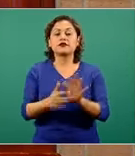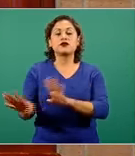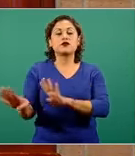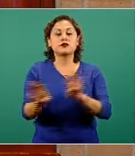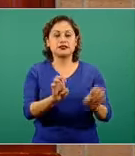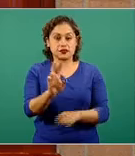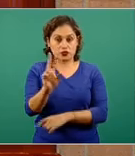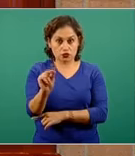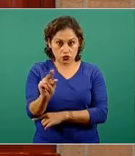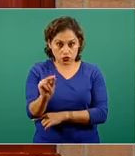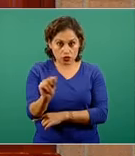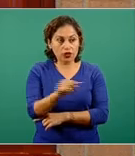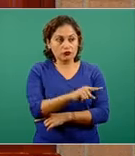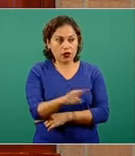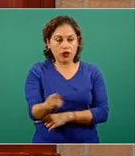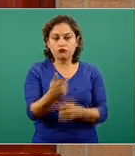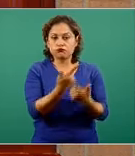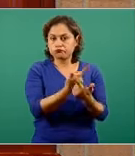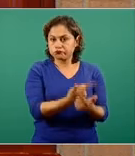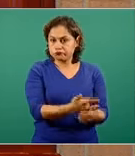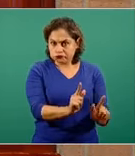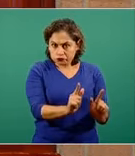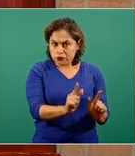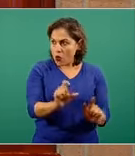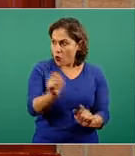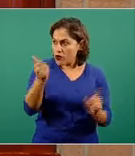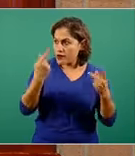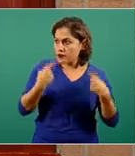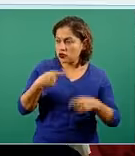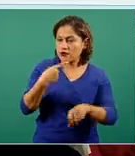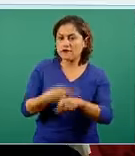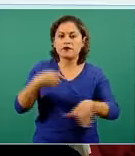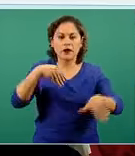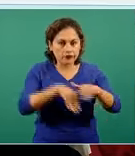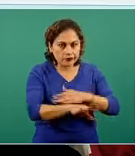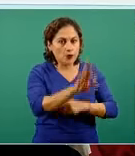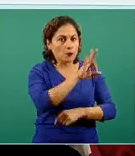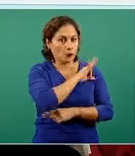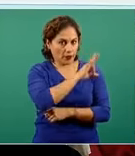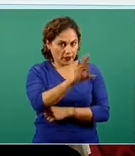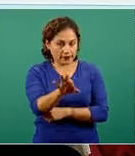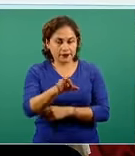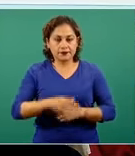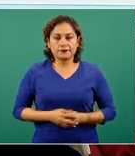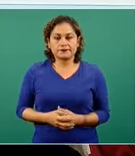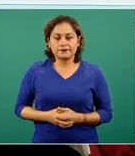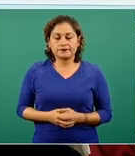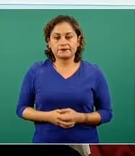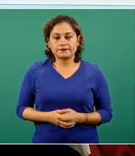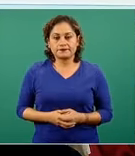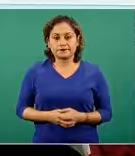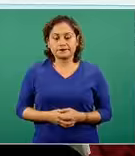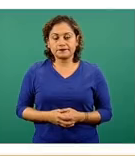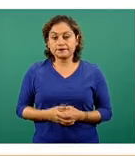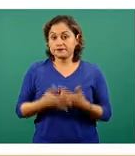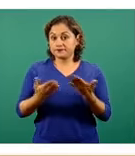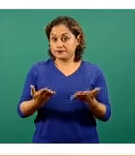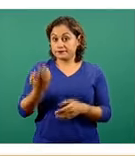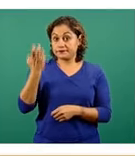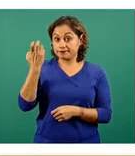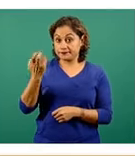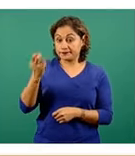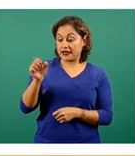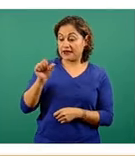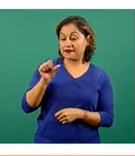13.980, que todavía están desocupadas y disponibles para poder recibir a pacientes graves de COVID. De hecho,